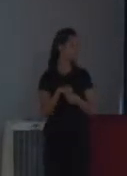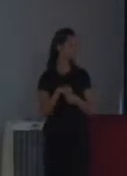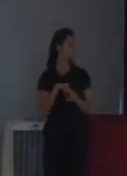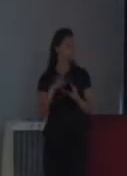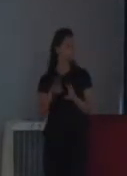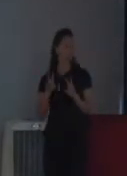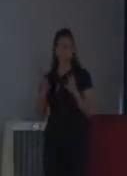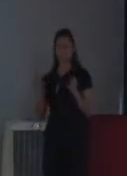materia de discapacidad.